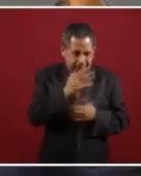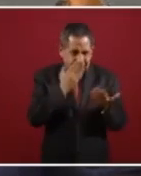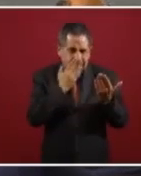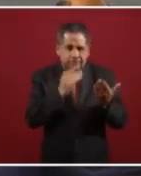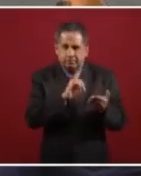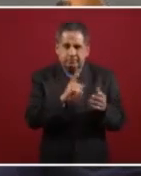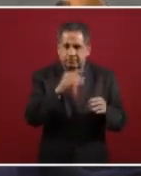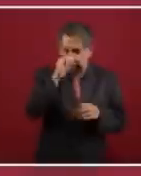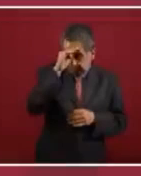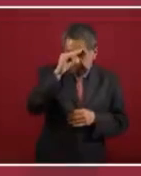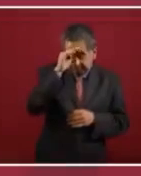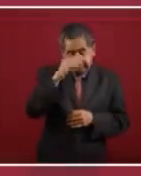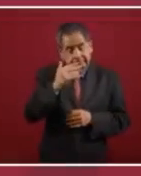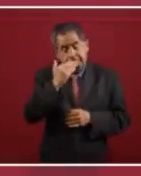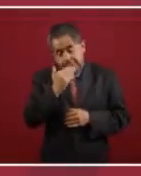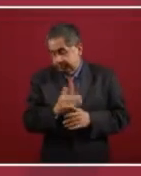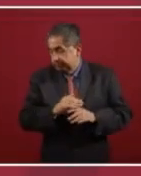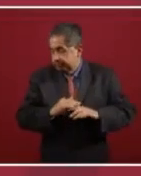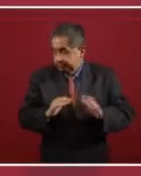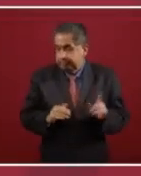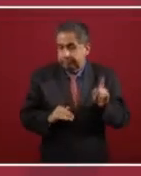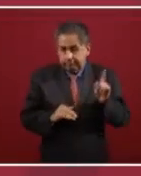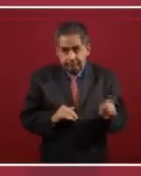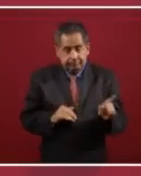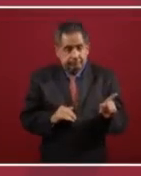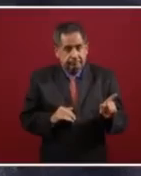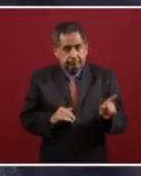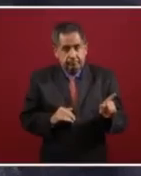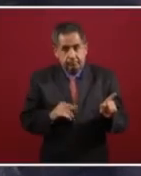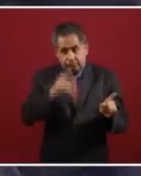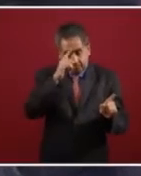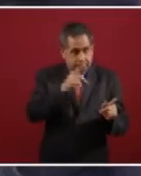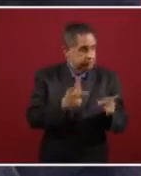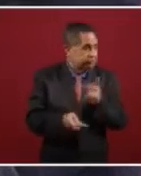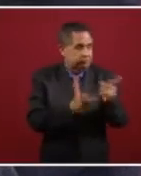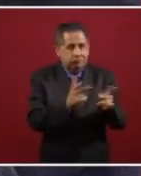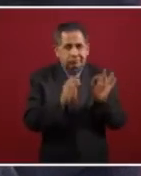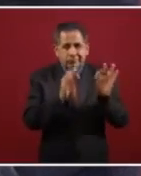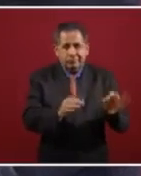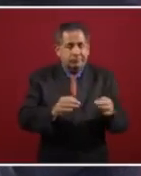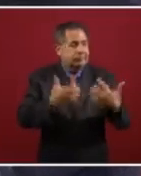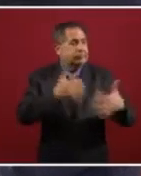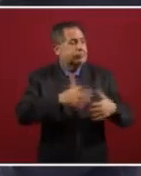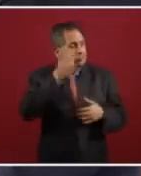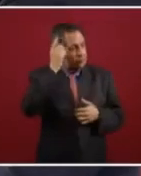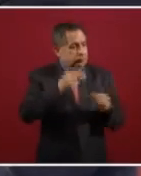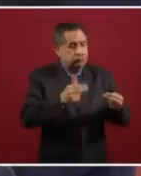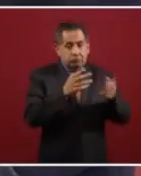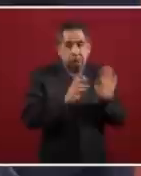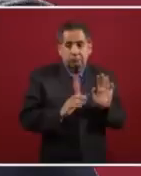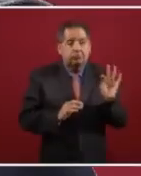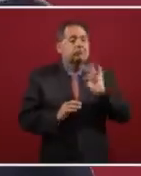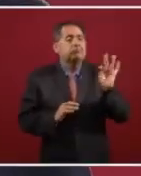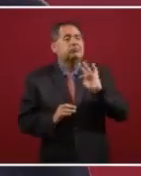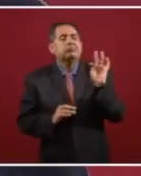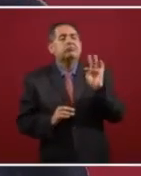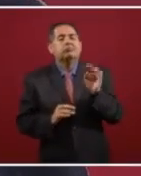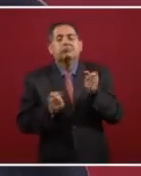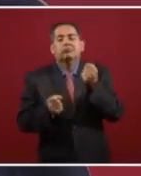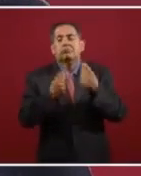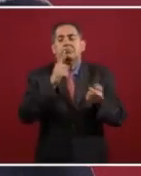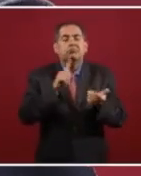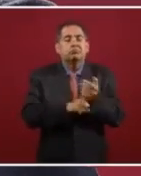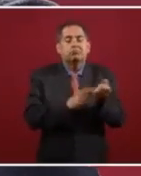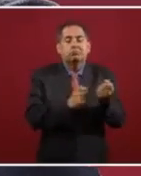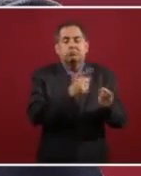los dirigentes sindicales, también es tiempo de hablar de que los dirigentes empresariales actúen con rectitud. Ello al referirse al tema de